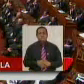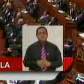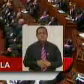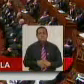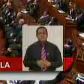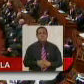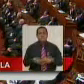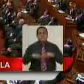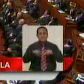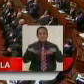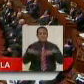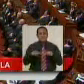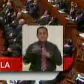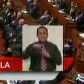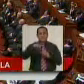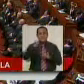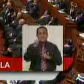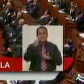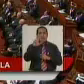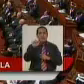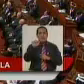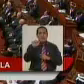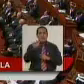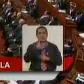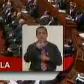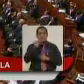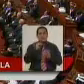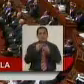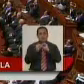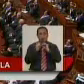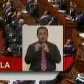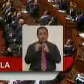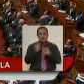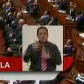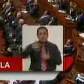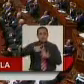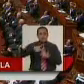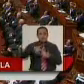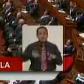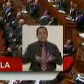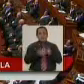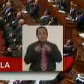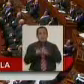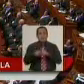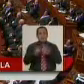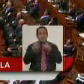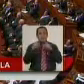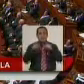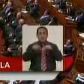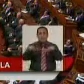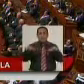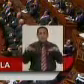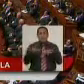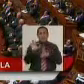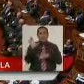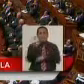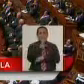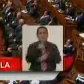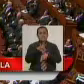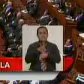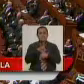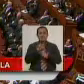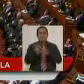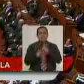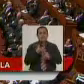La refinería de Talara mejorará la calidad de los combustibles y también el ambiente y la salud